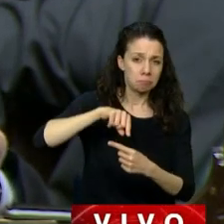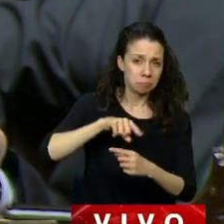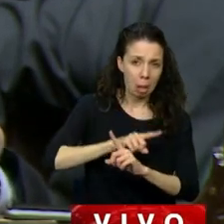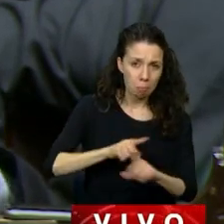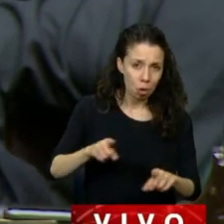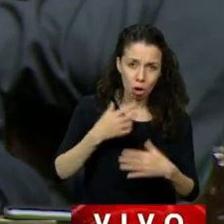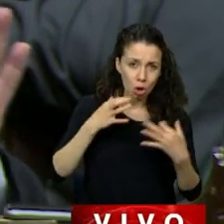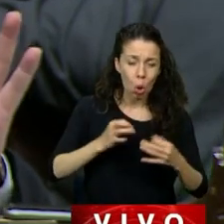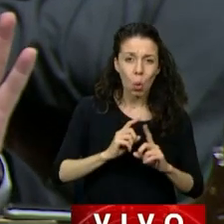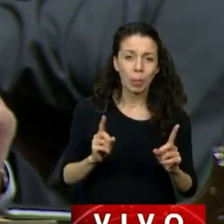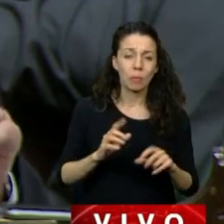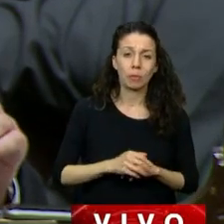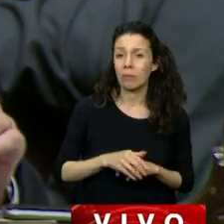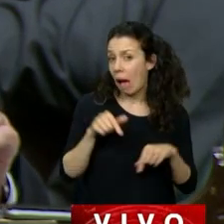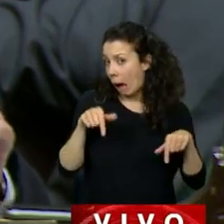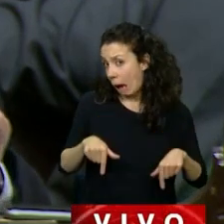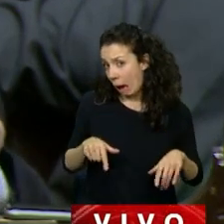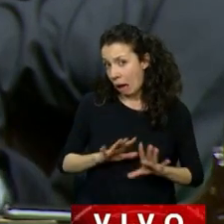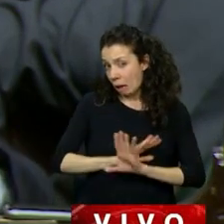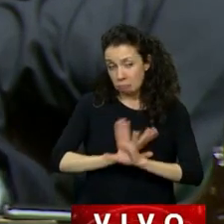cumpliendo. Acá no cumplimos nada.